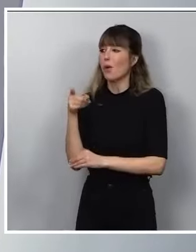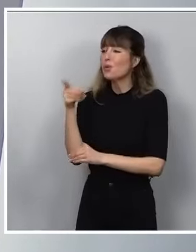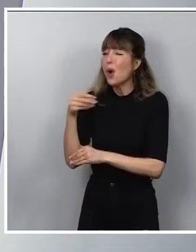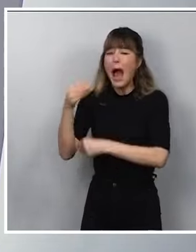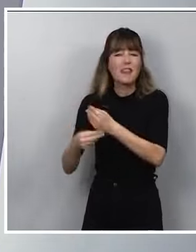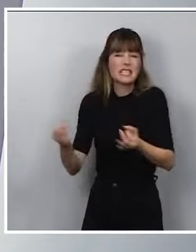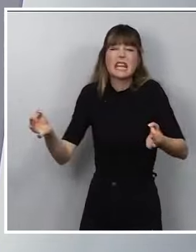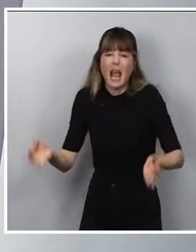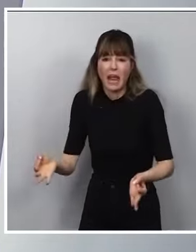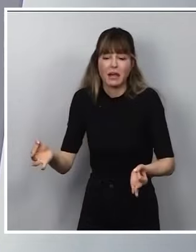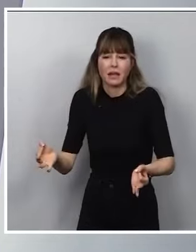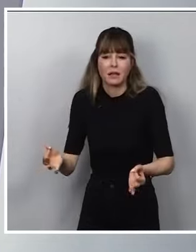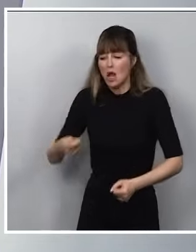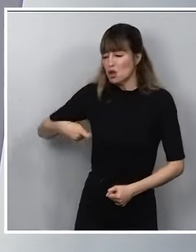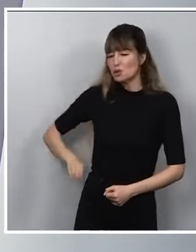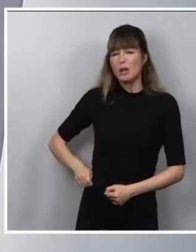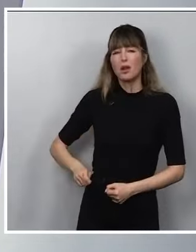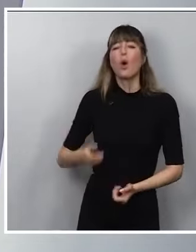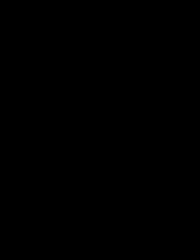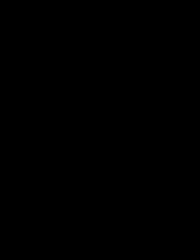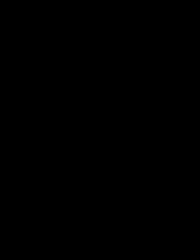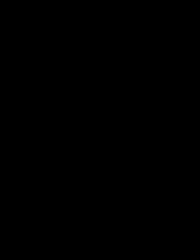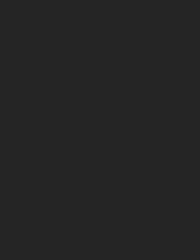él no Y cómo se gana el sueldo